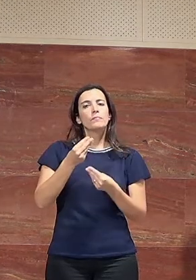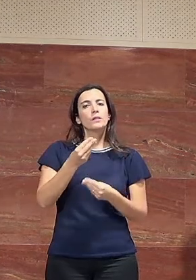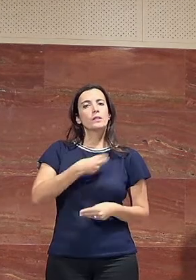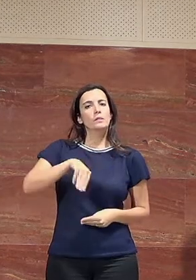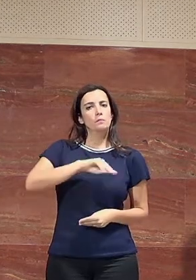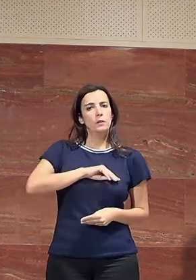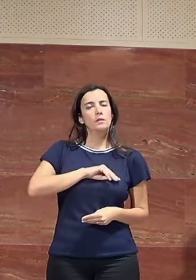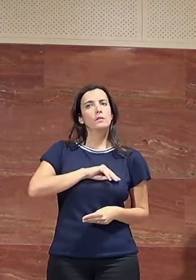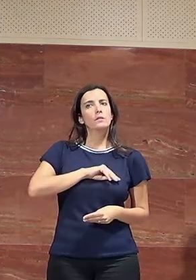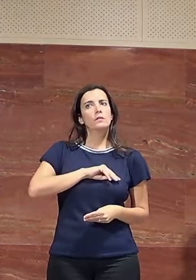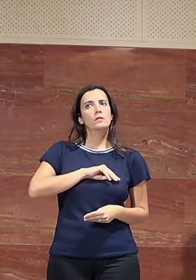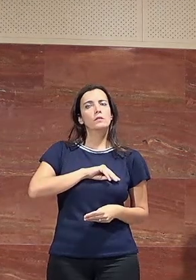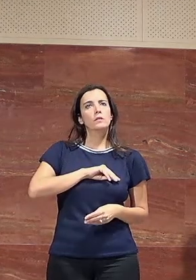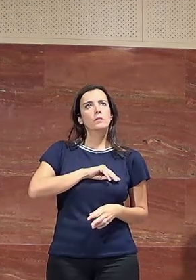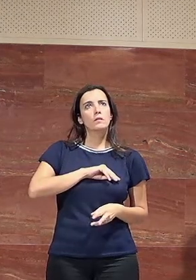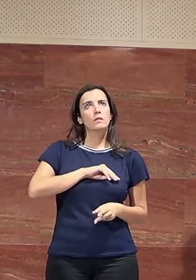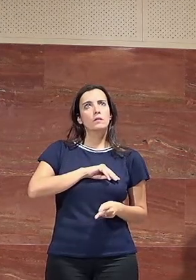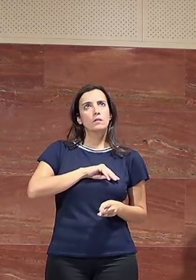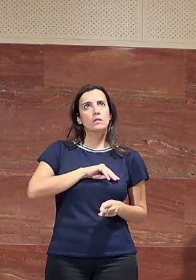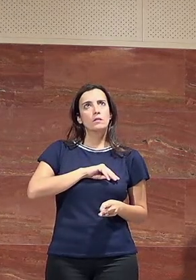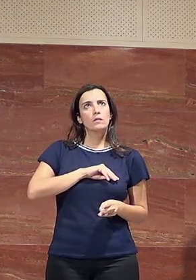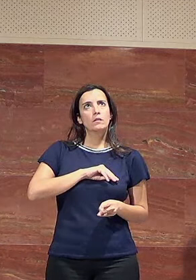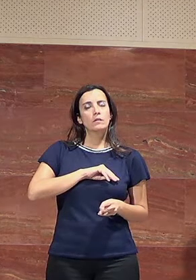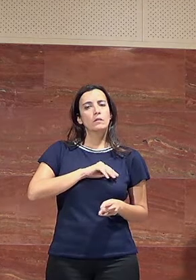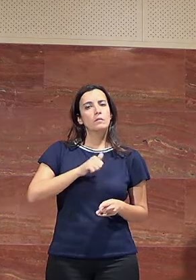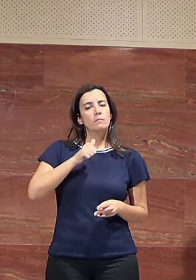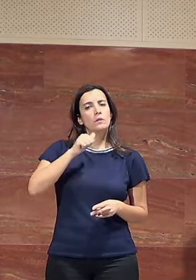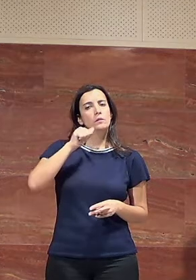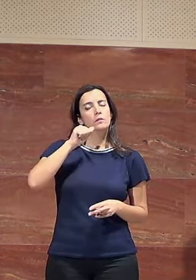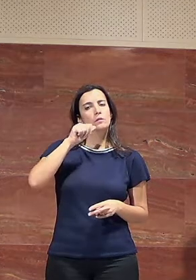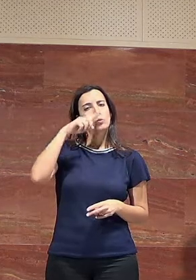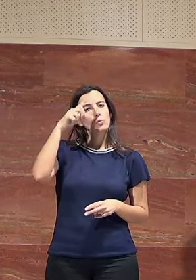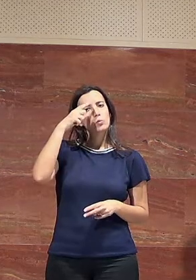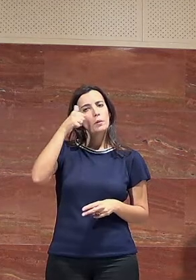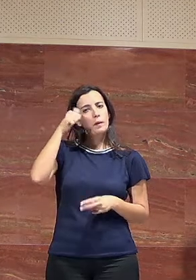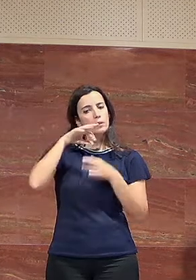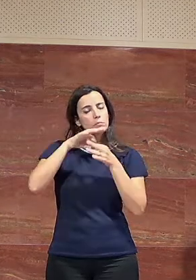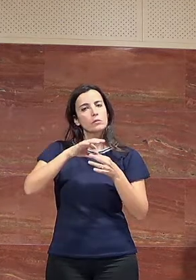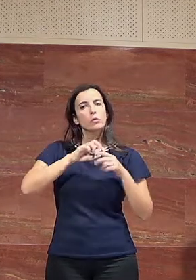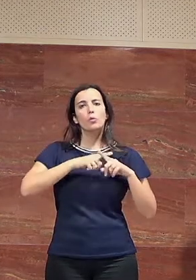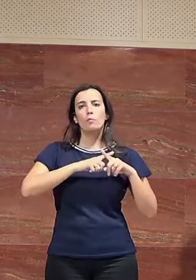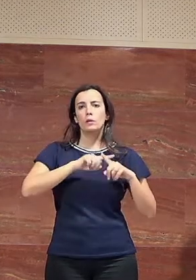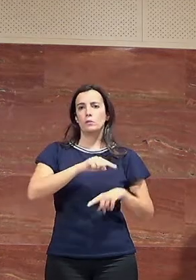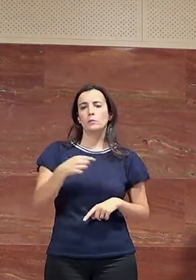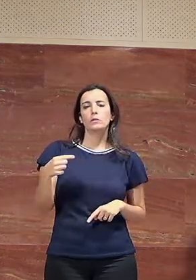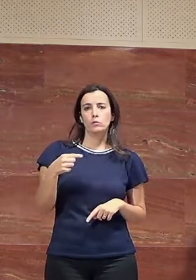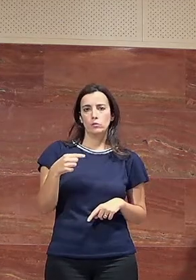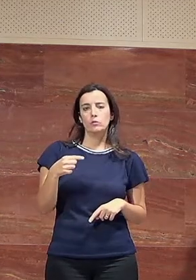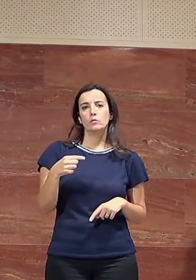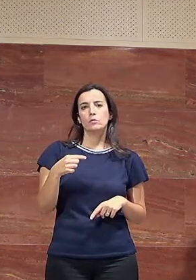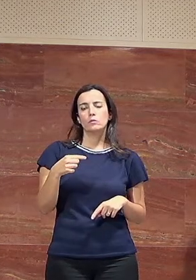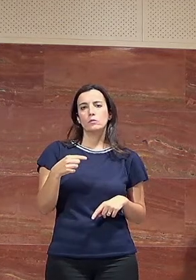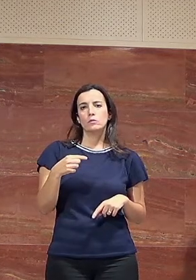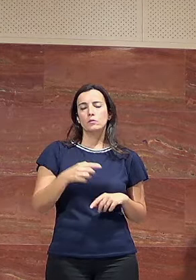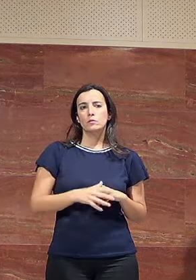mucho más, es más en la cultura de compartir un piso. ¿Sí? No existe mucho en Francia,